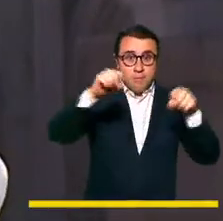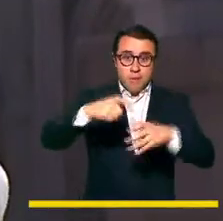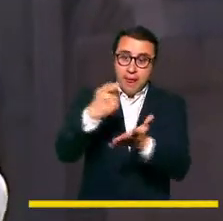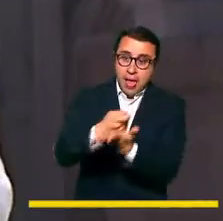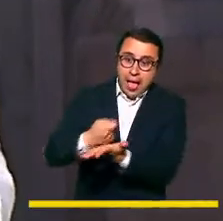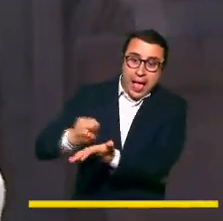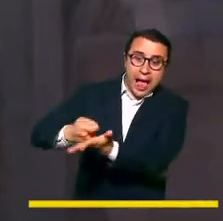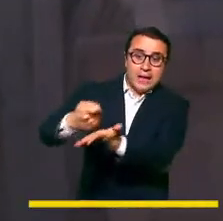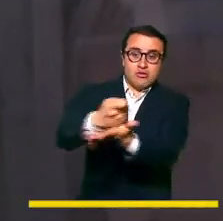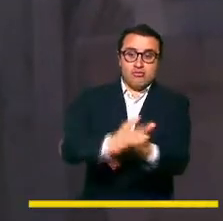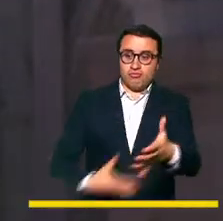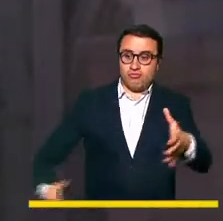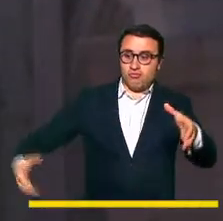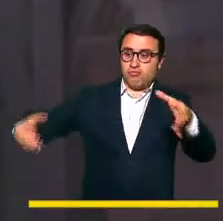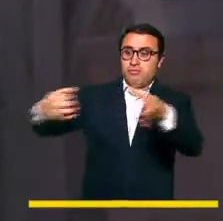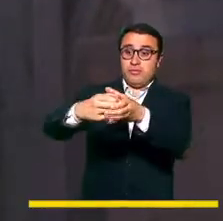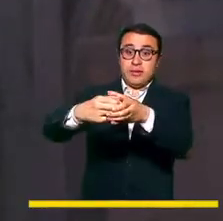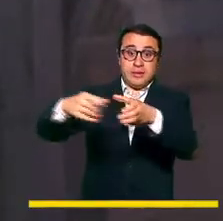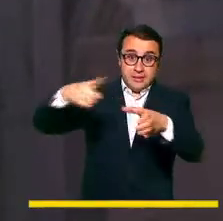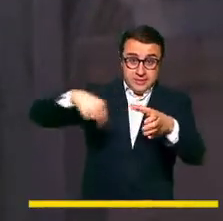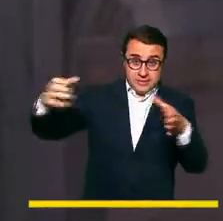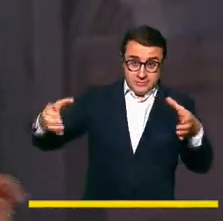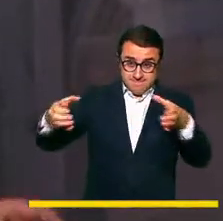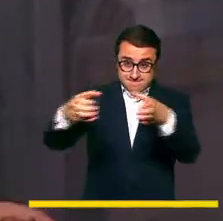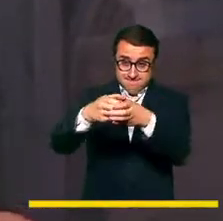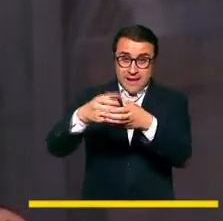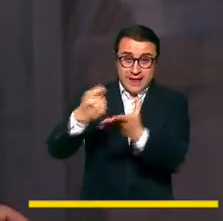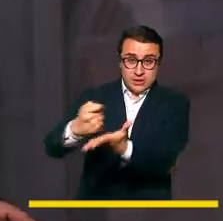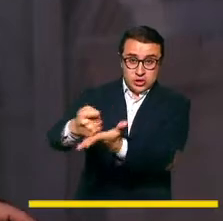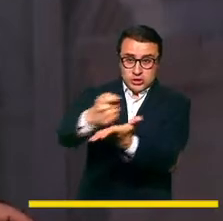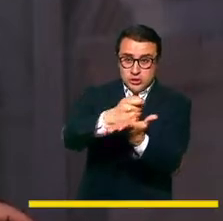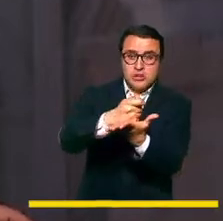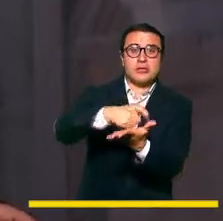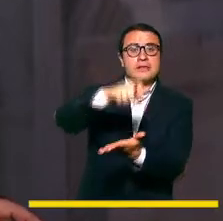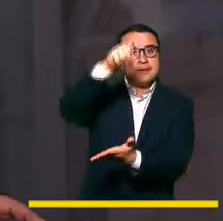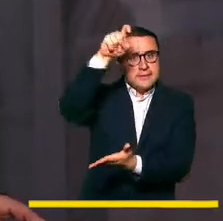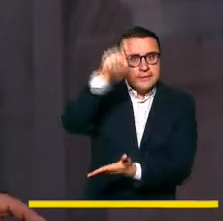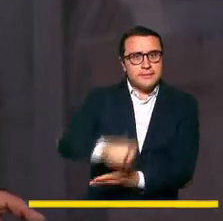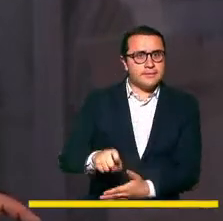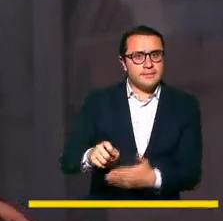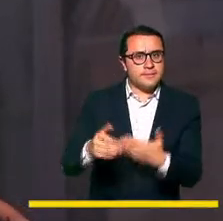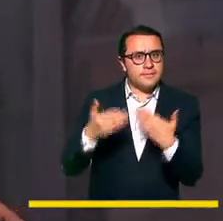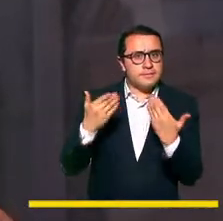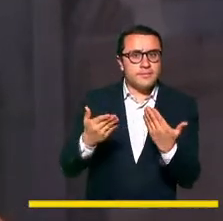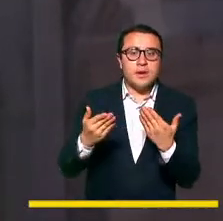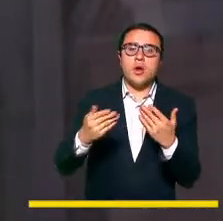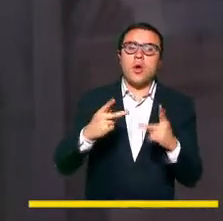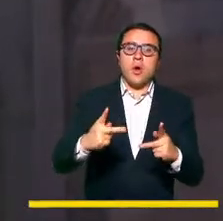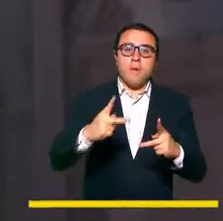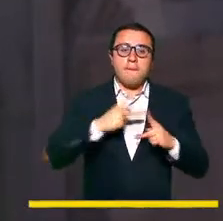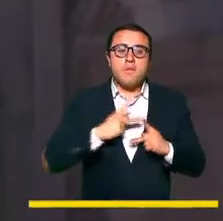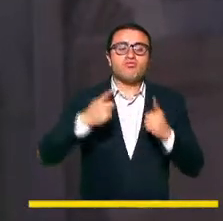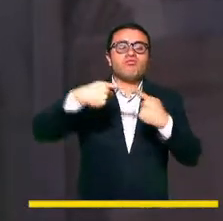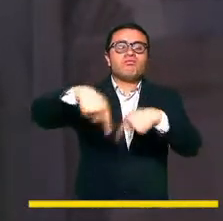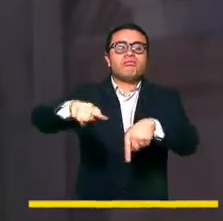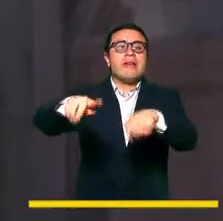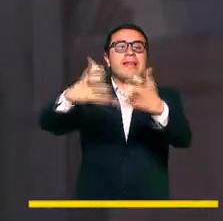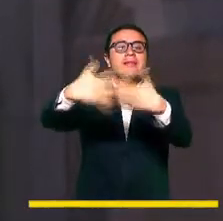cooperativas, esas cooperativas deberían ser, alcalde, dueñas de la